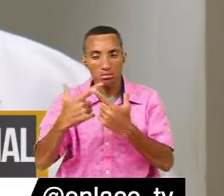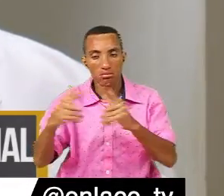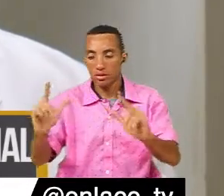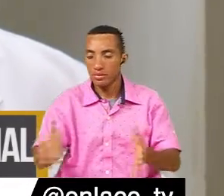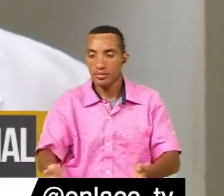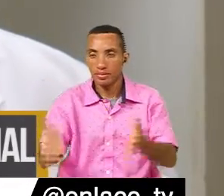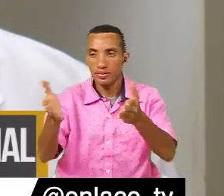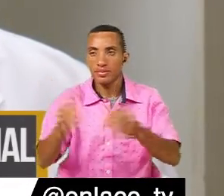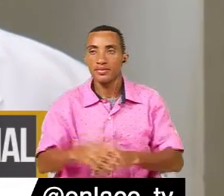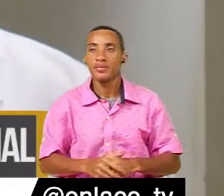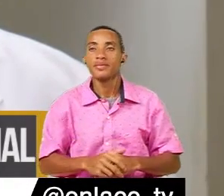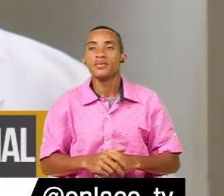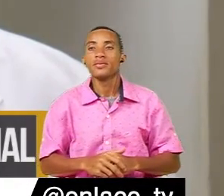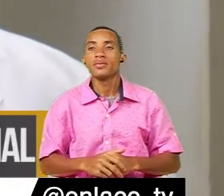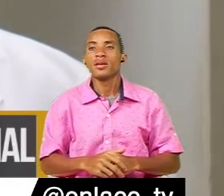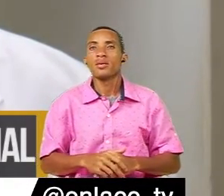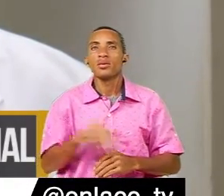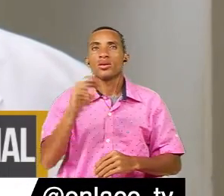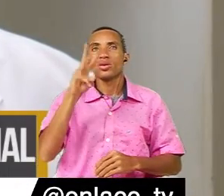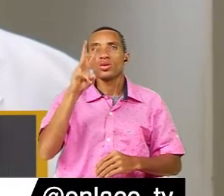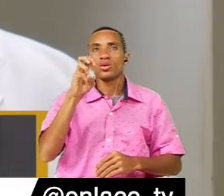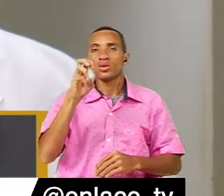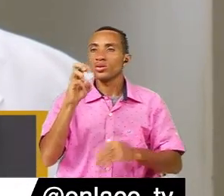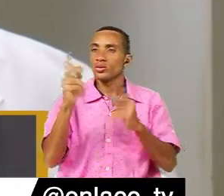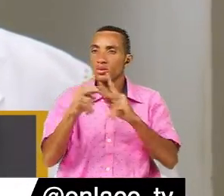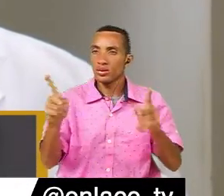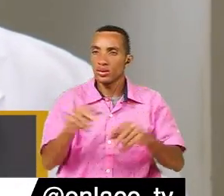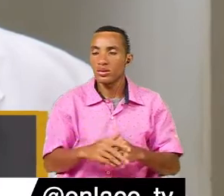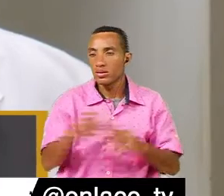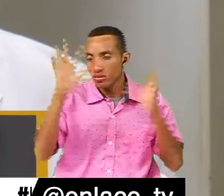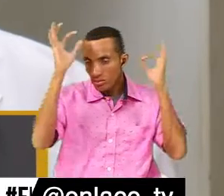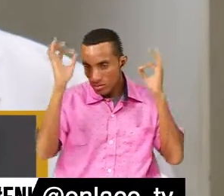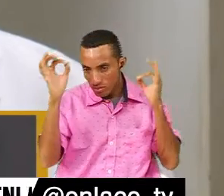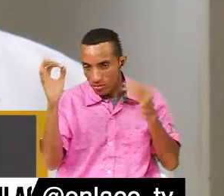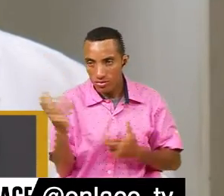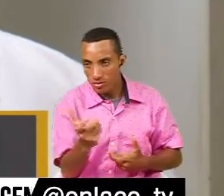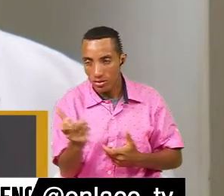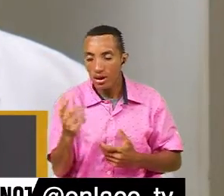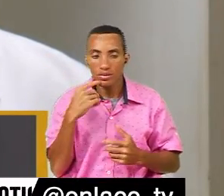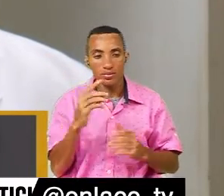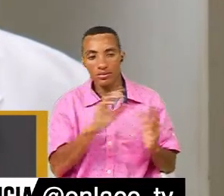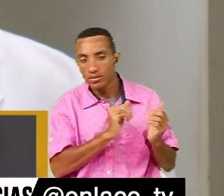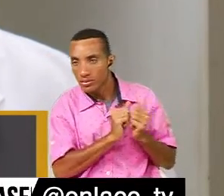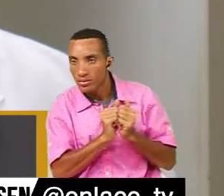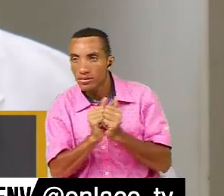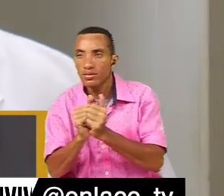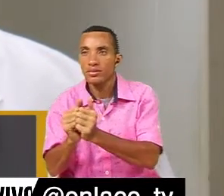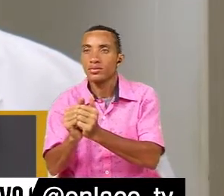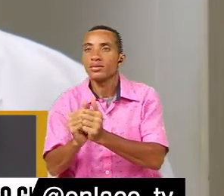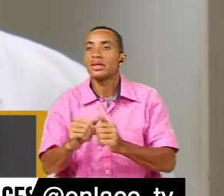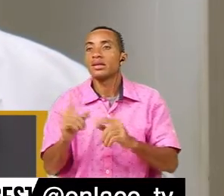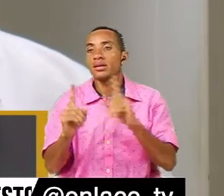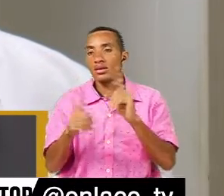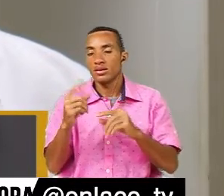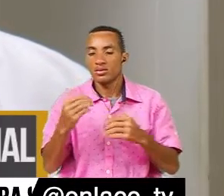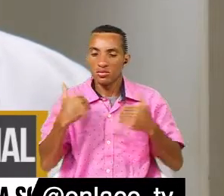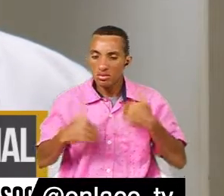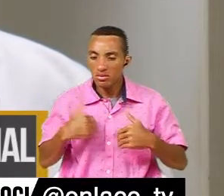hoy ingresaron aproximadamente 8 personas traídas por bomberos voluntarios. Afortunadamente estas personas presentaron heridas muy leves,